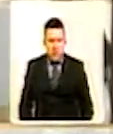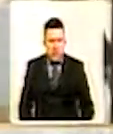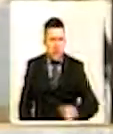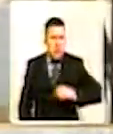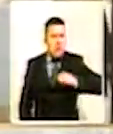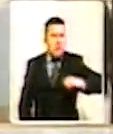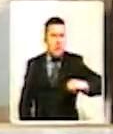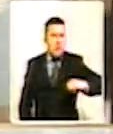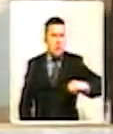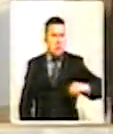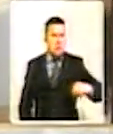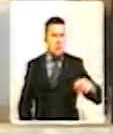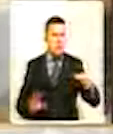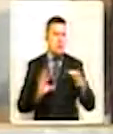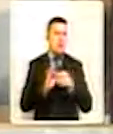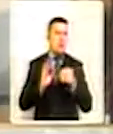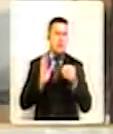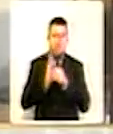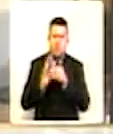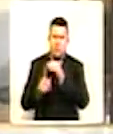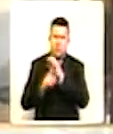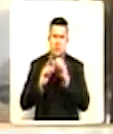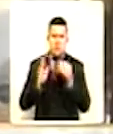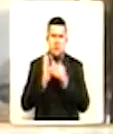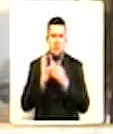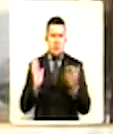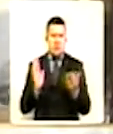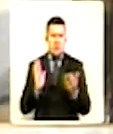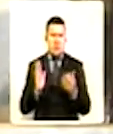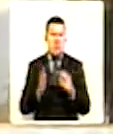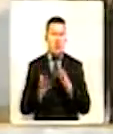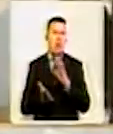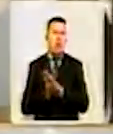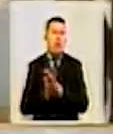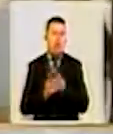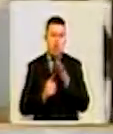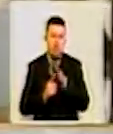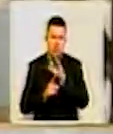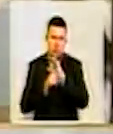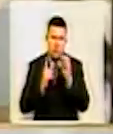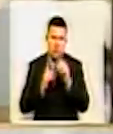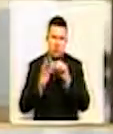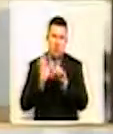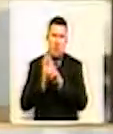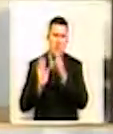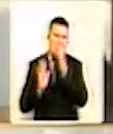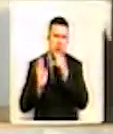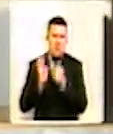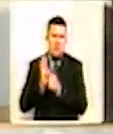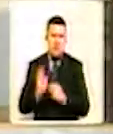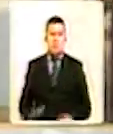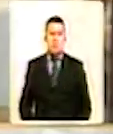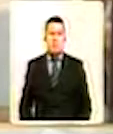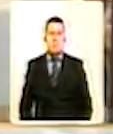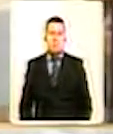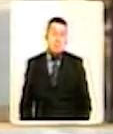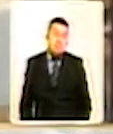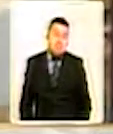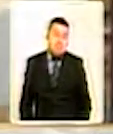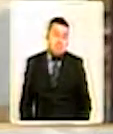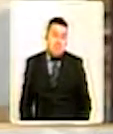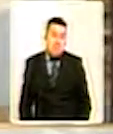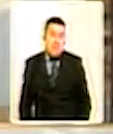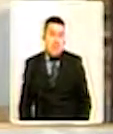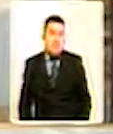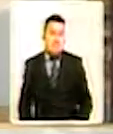un derecho penal soslayado por la cultura de la impunidad y la cultura de la ilegalidad.